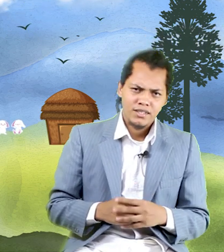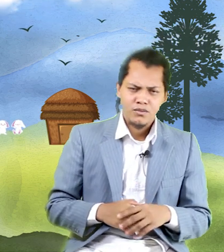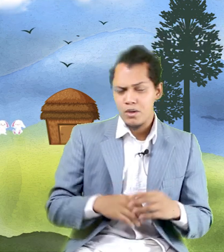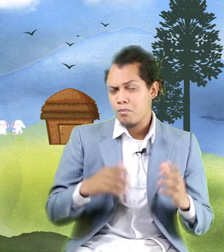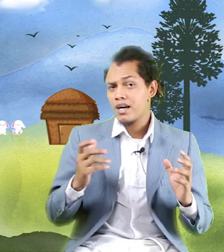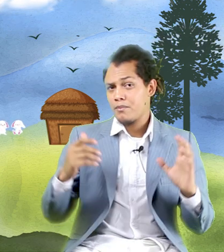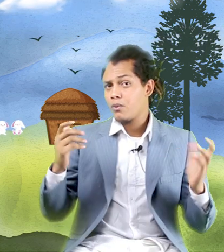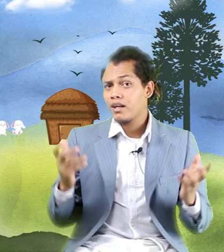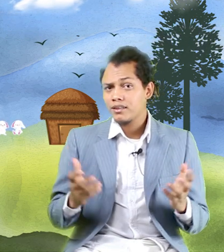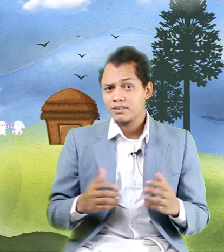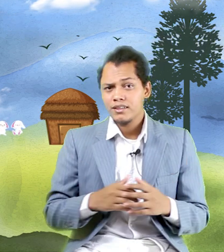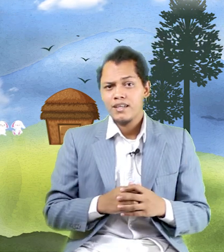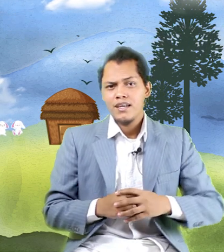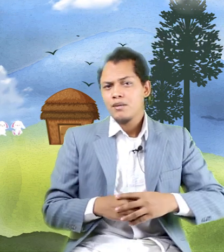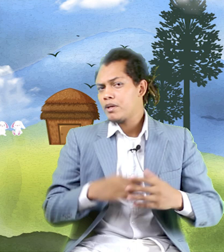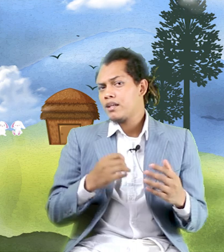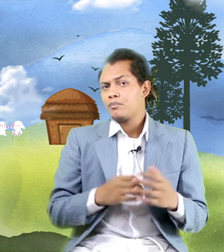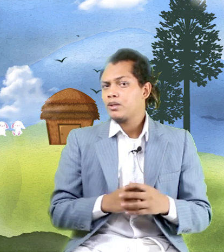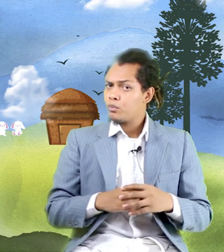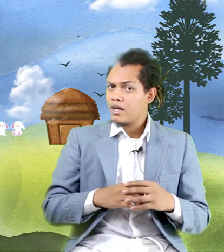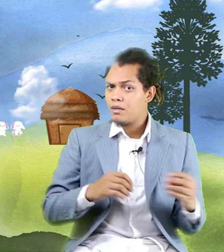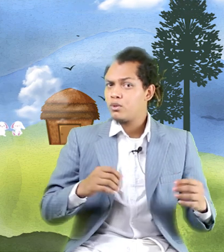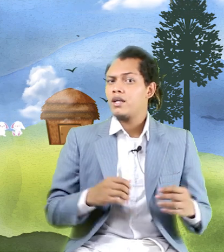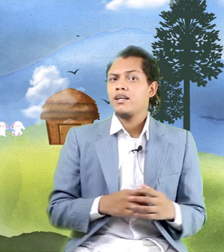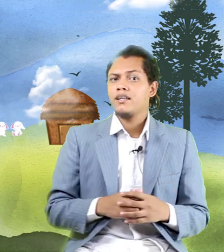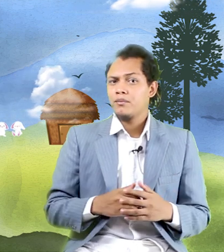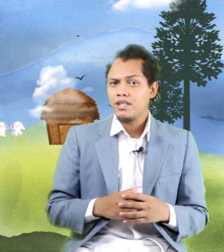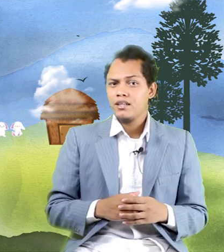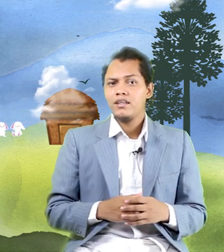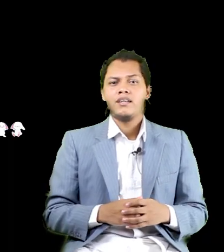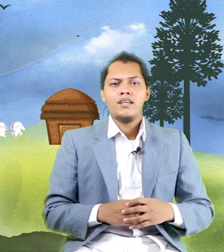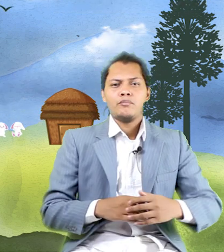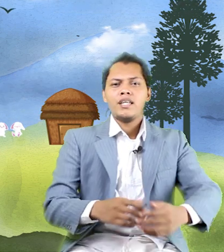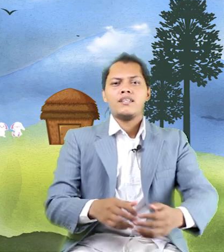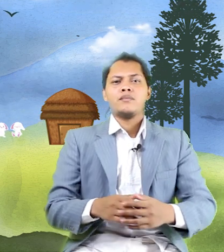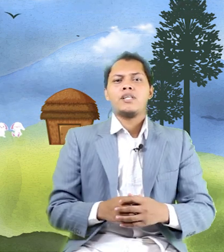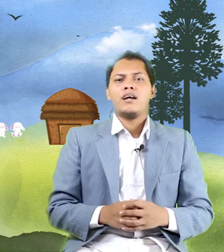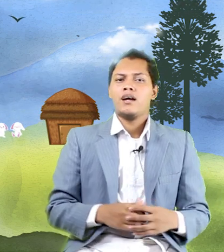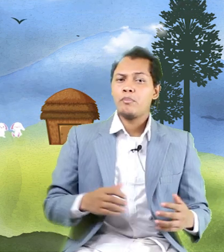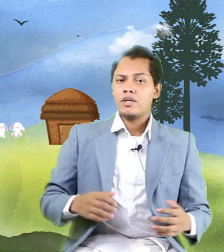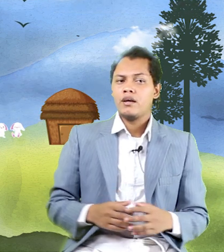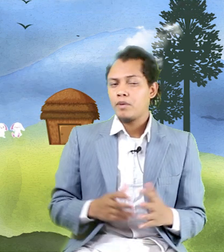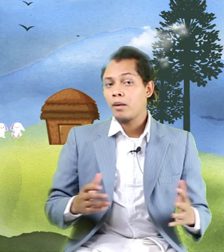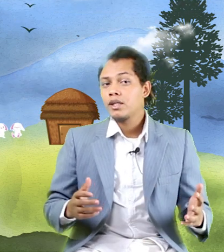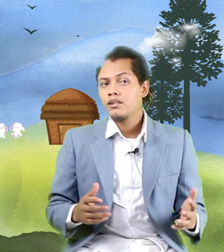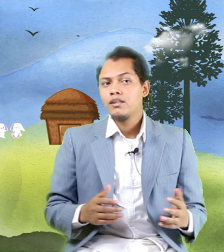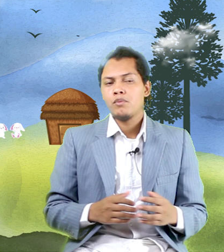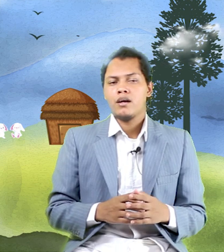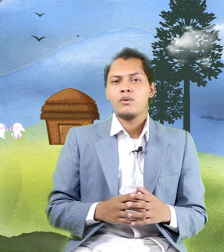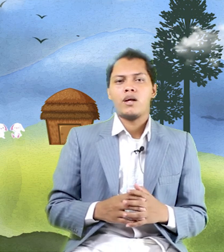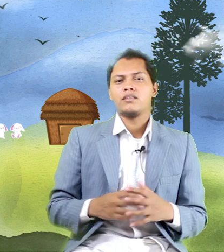marawihwin. Wih maka biwala. Manani patupla limiolan kaigramki. Mayrin nan bila apia